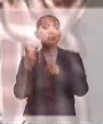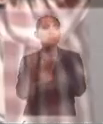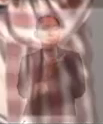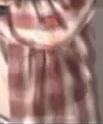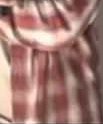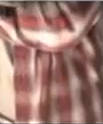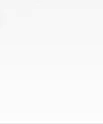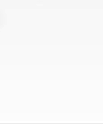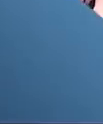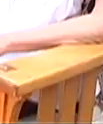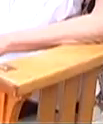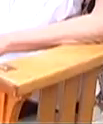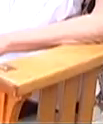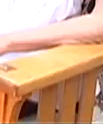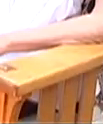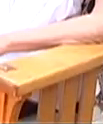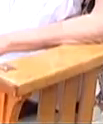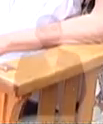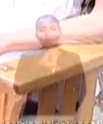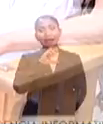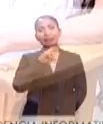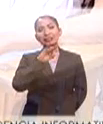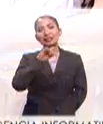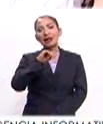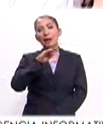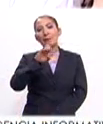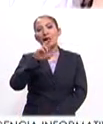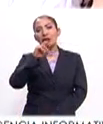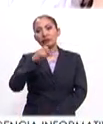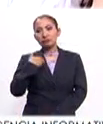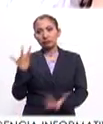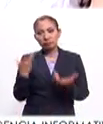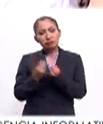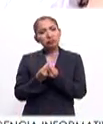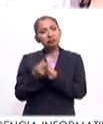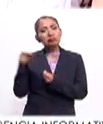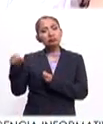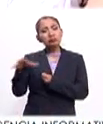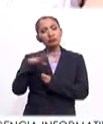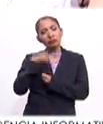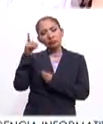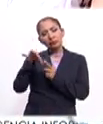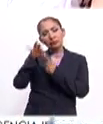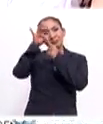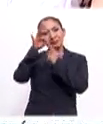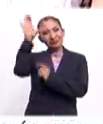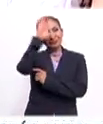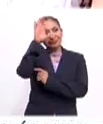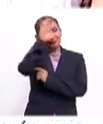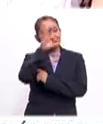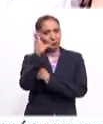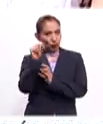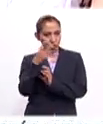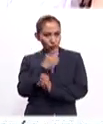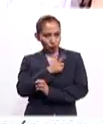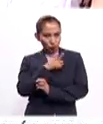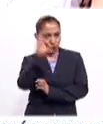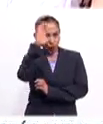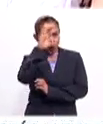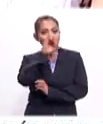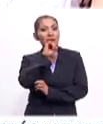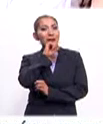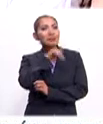de la Patria. Cristina Barros, estamos contigo porque hay un elemento cultural, y no solo cultural,